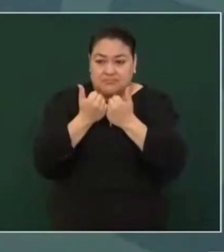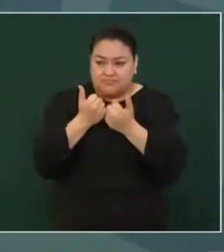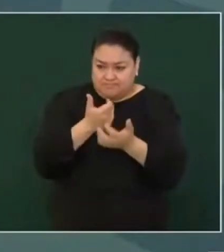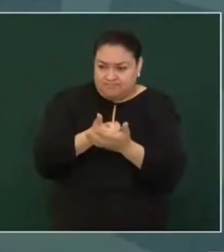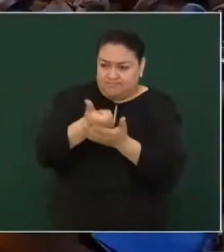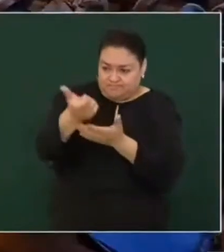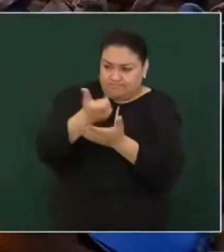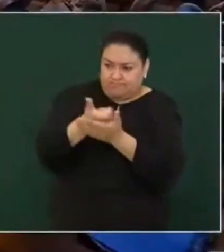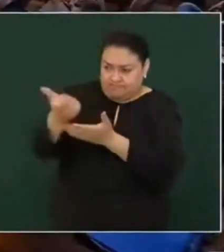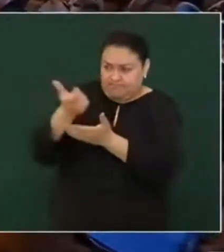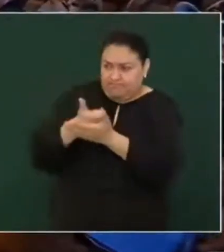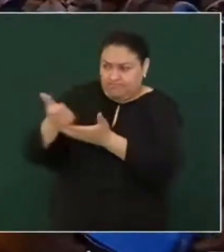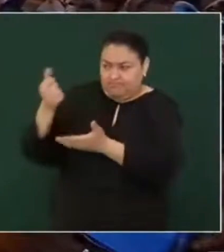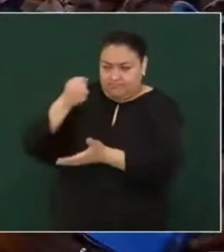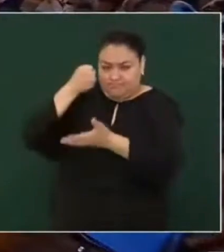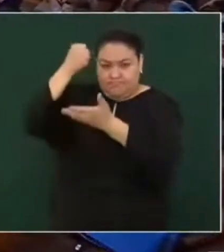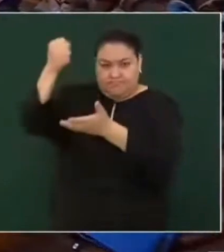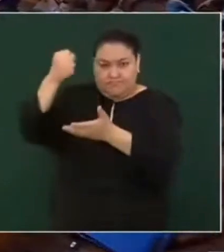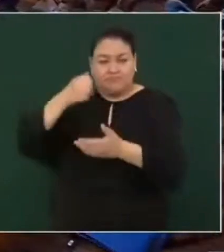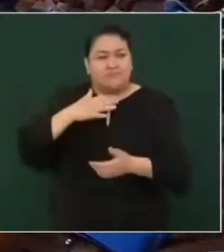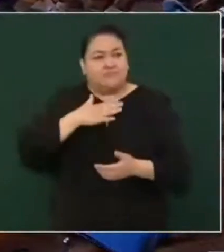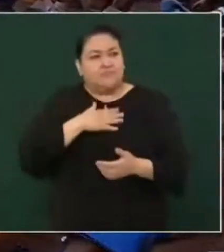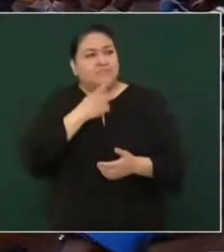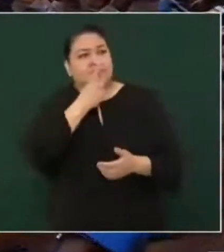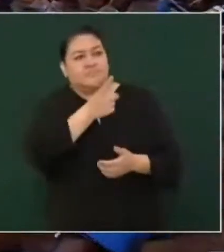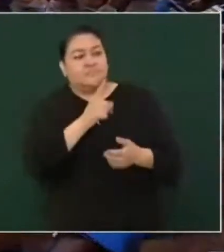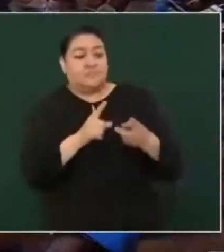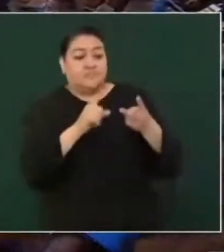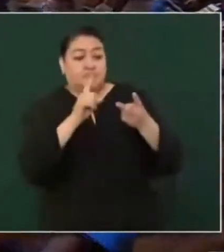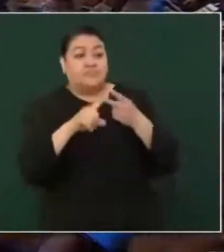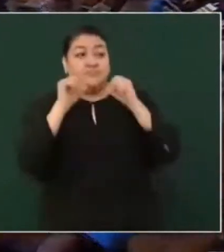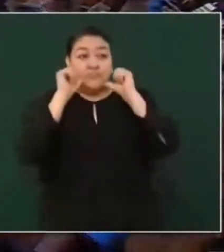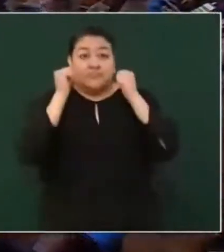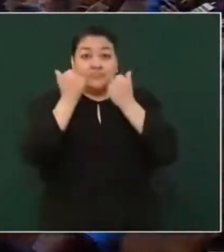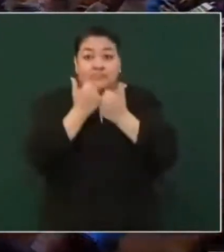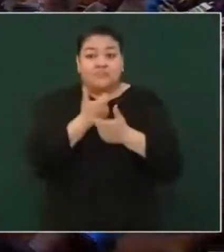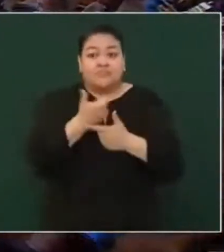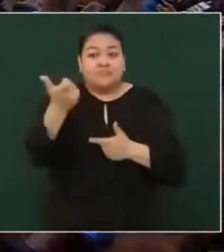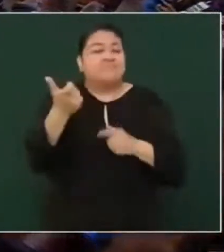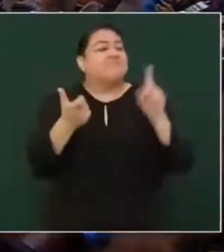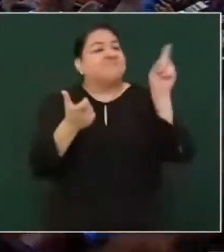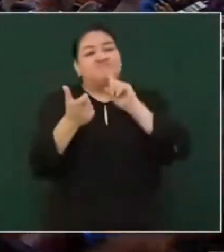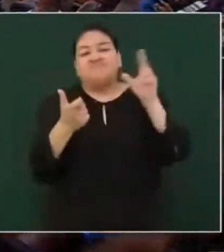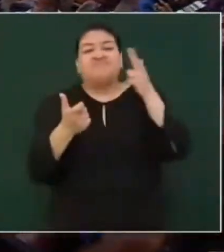civil. Nosotros le decimos, eso no llega